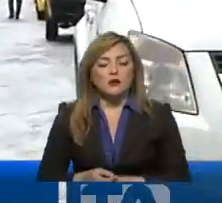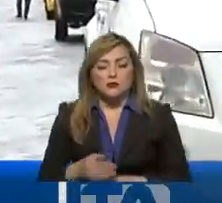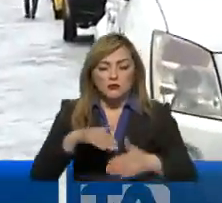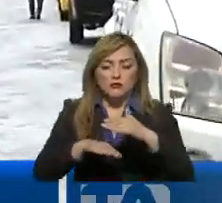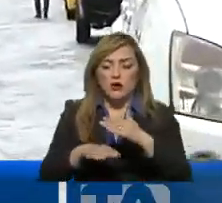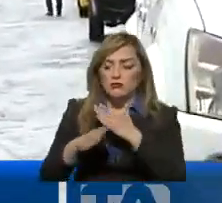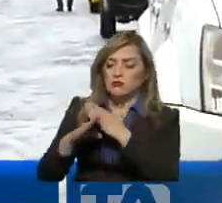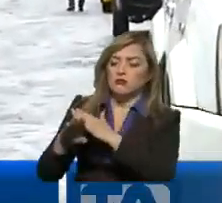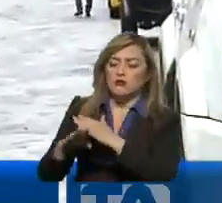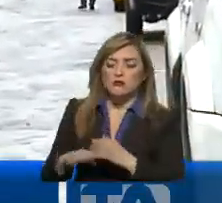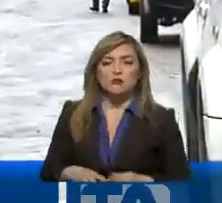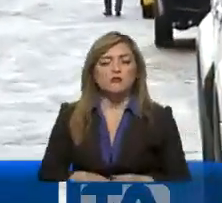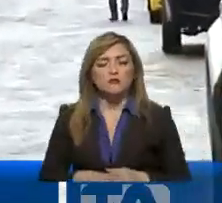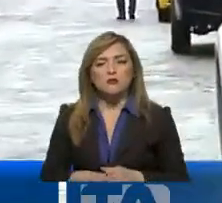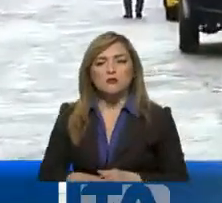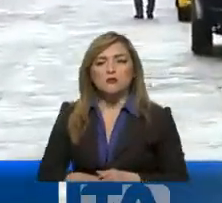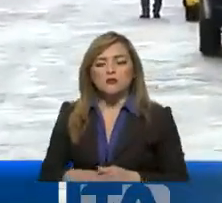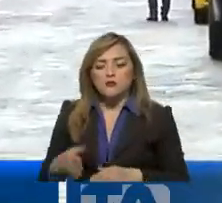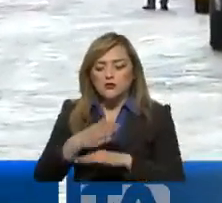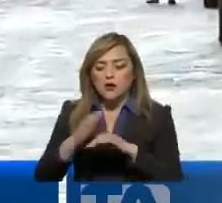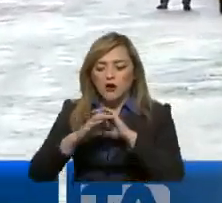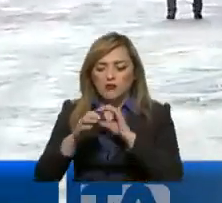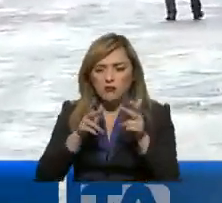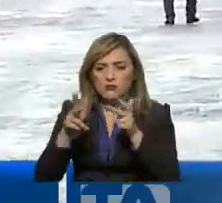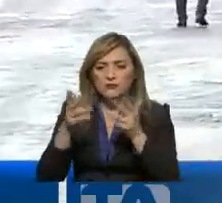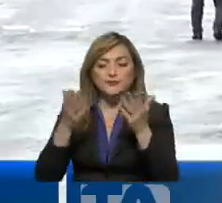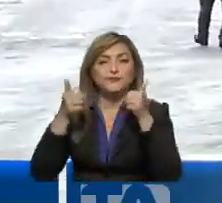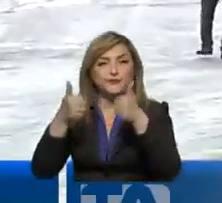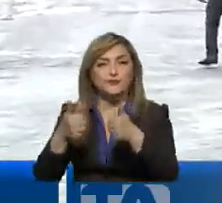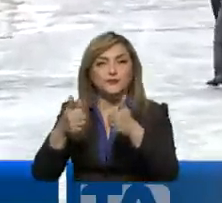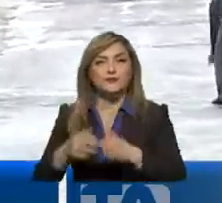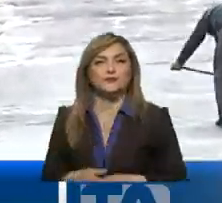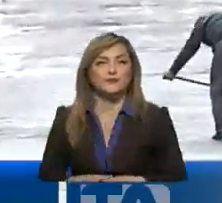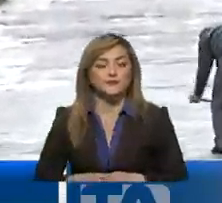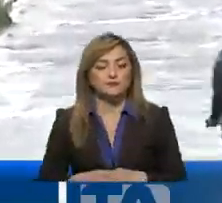de las volquetas por esta zona. Porque ya los buses nos dan buen servicio,